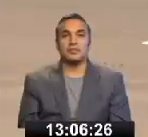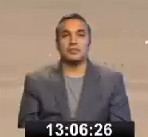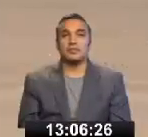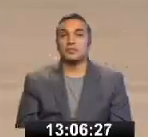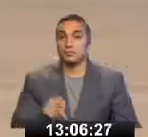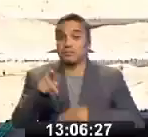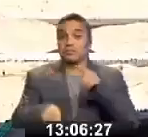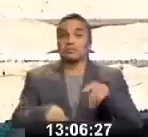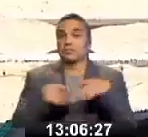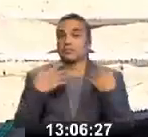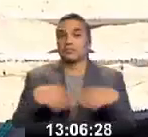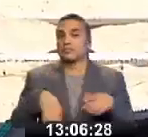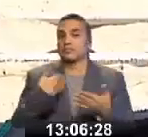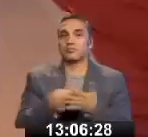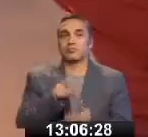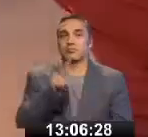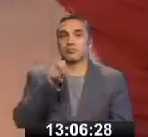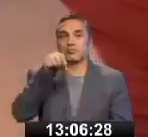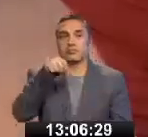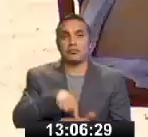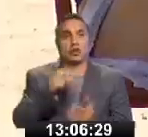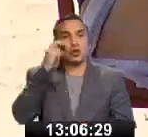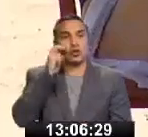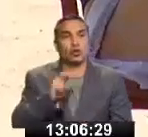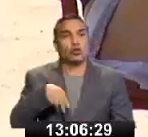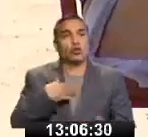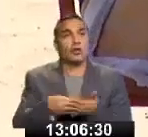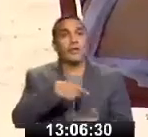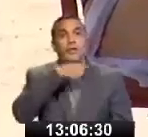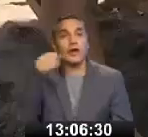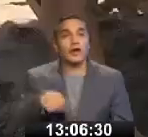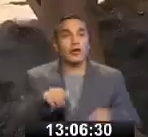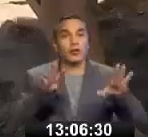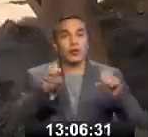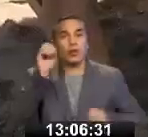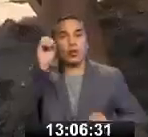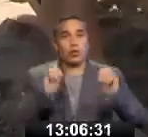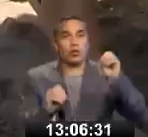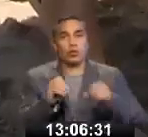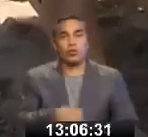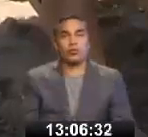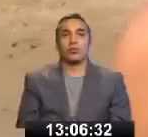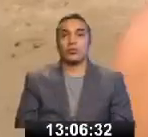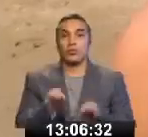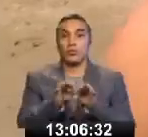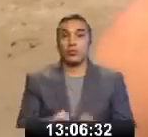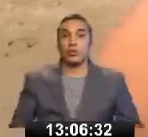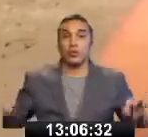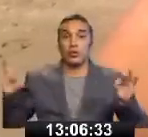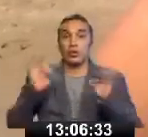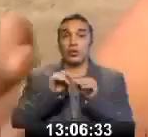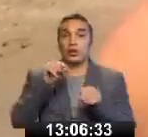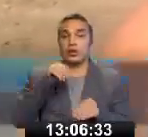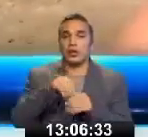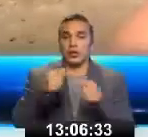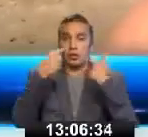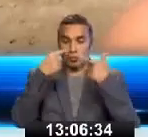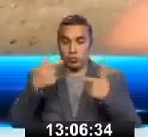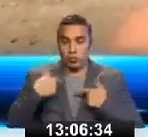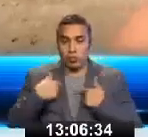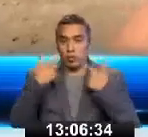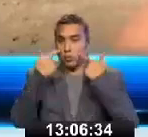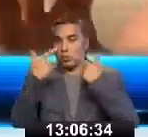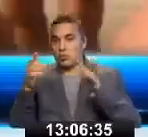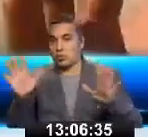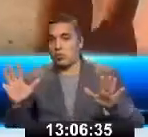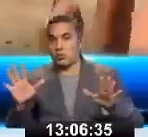En playas se espera que lleguen 20.000 turistas en el feriado del 9 de octubre. Lo importante es cuidarse de uno al otro